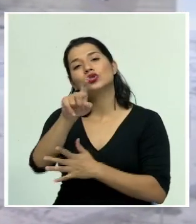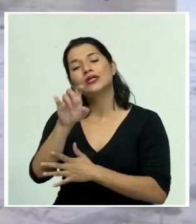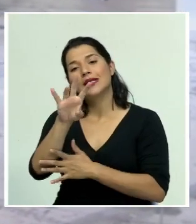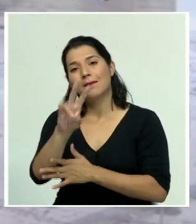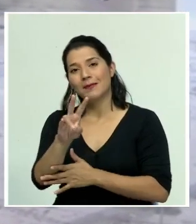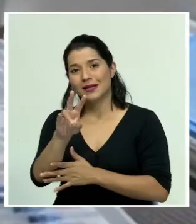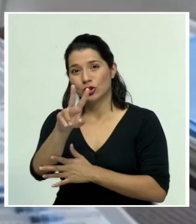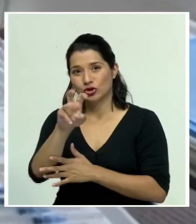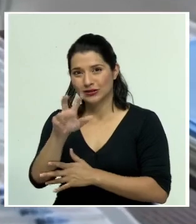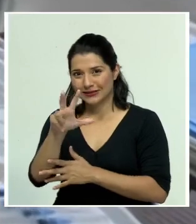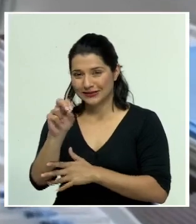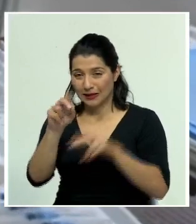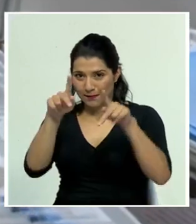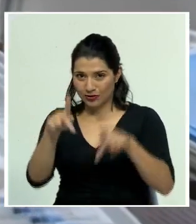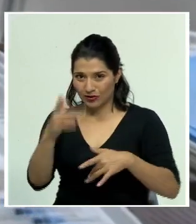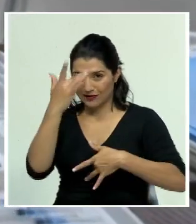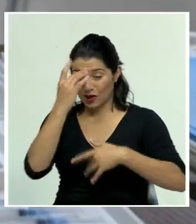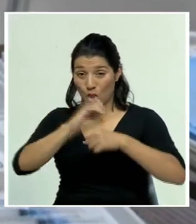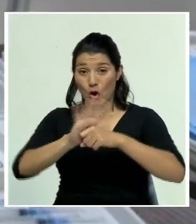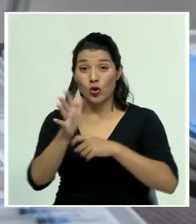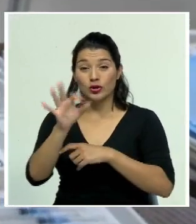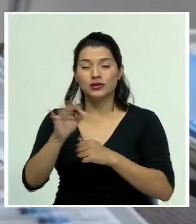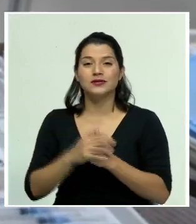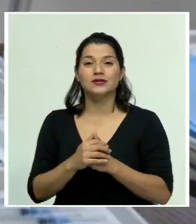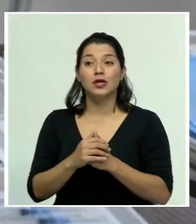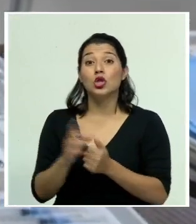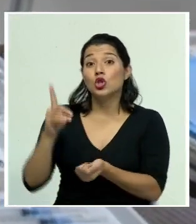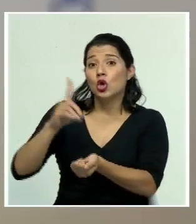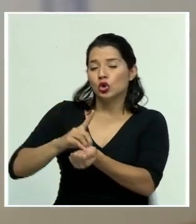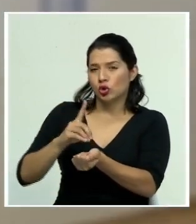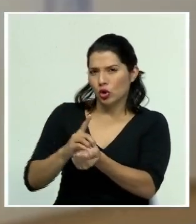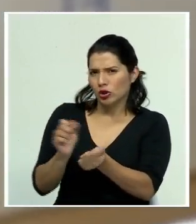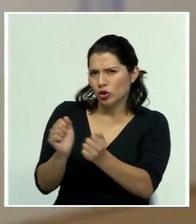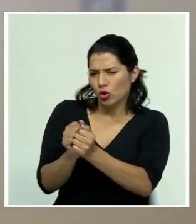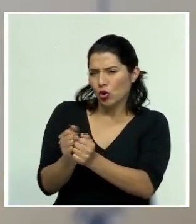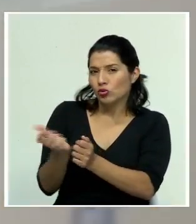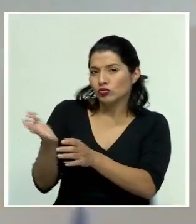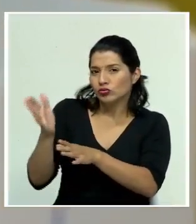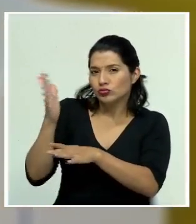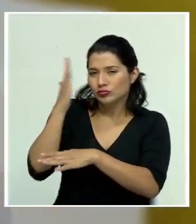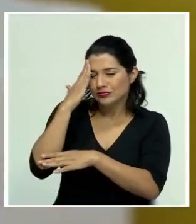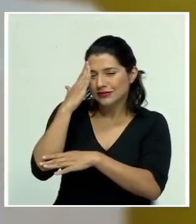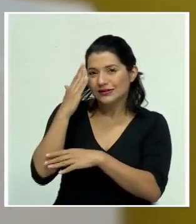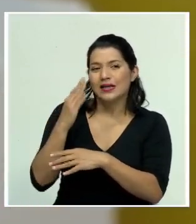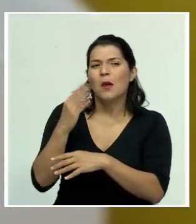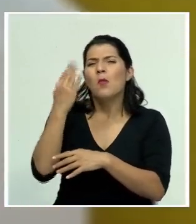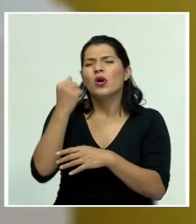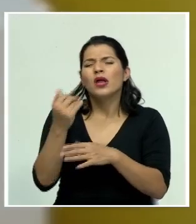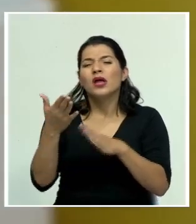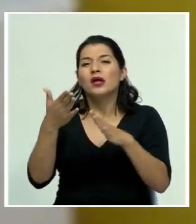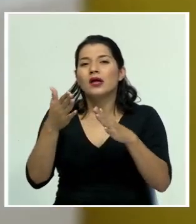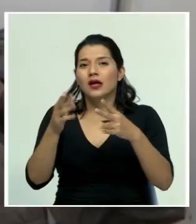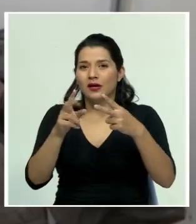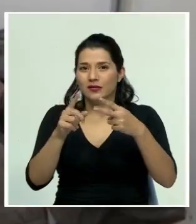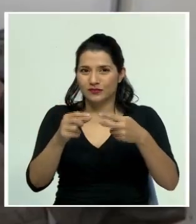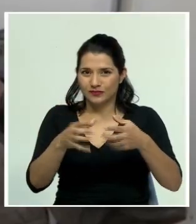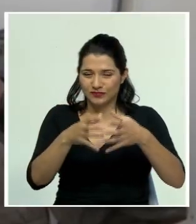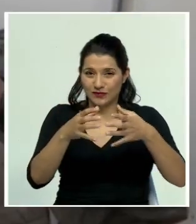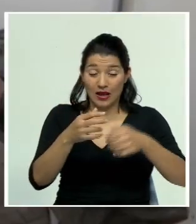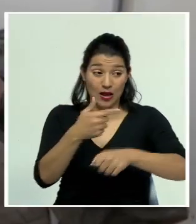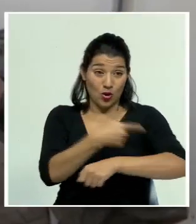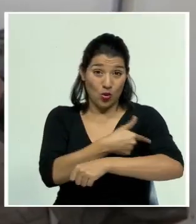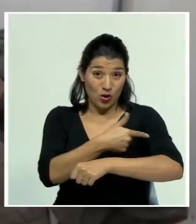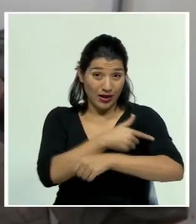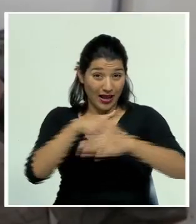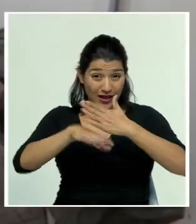de COVID-19. Los epidemiólogos atribuyen el aumento del número de casos a 2 factores: la disminución de la eficacia de las vacunas